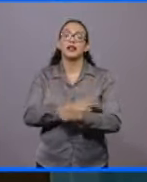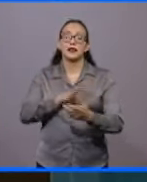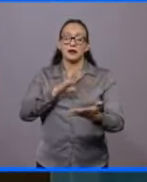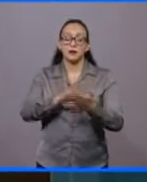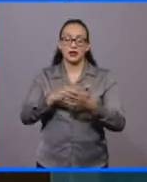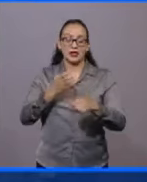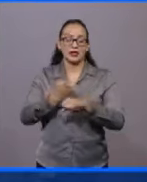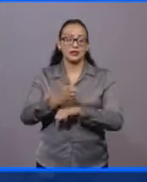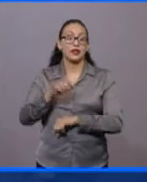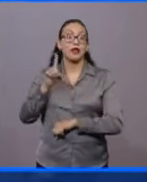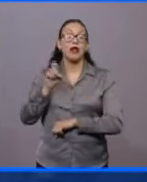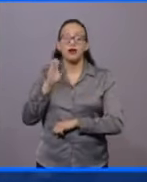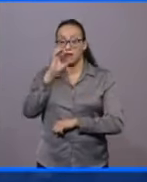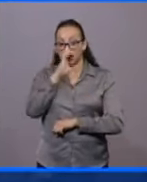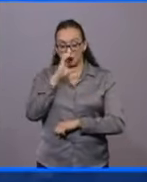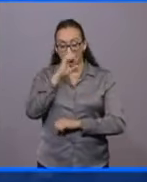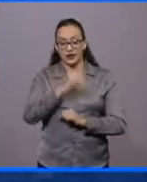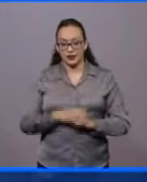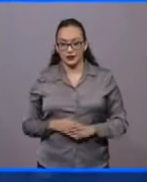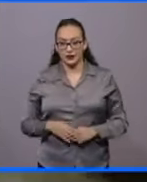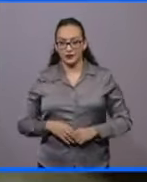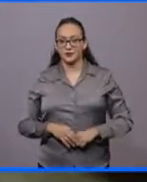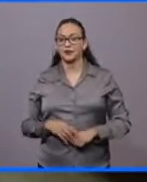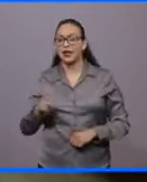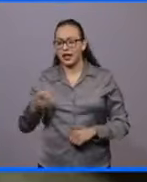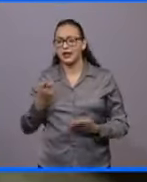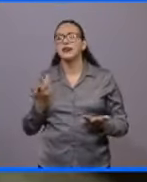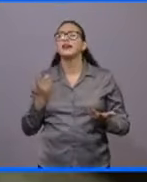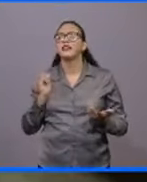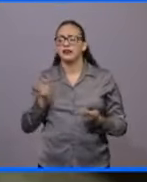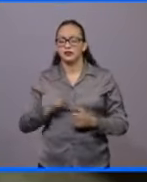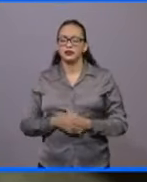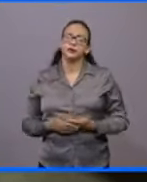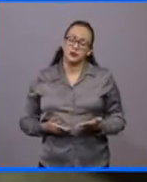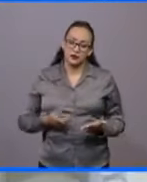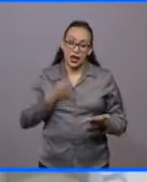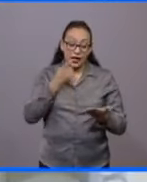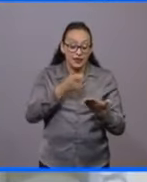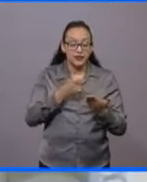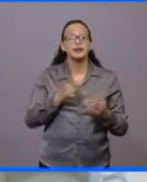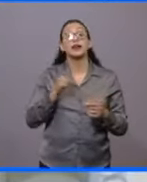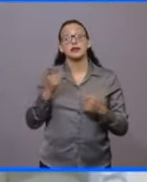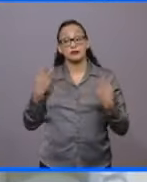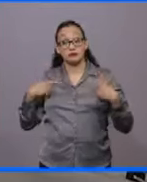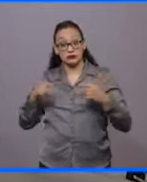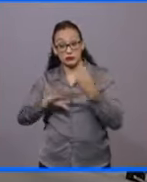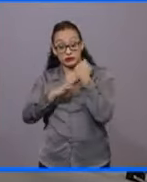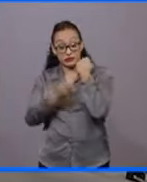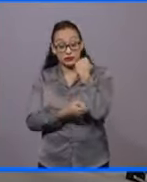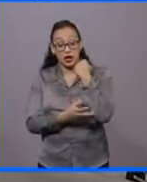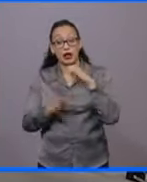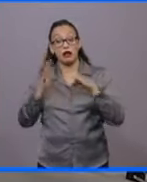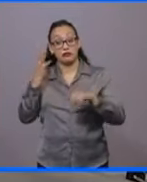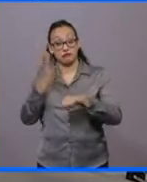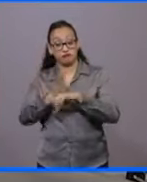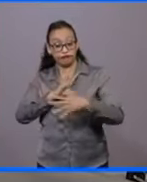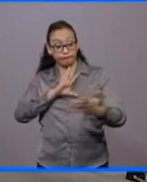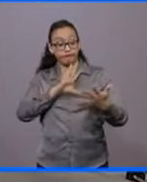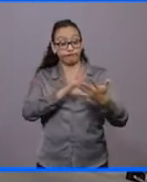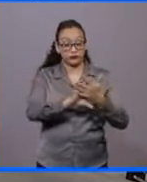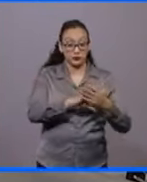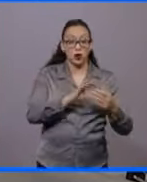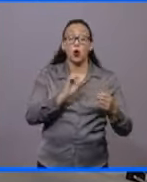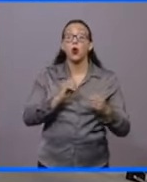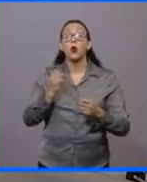Penal del Estado de Aguascalientes, disposiciones que regulaban los tipos penales de aborto doloso, suspensión en caso de aborto y